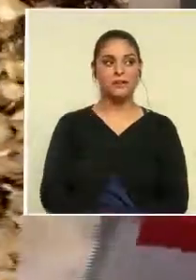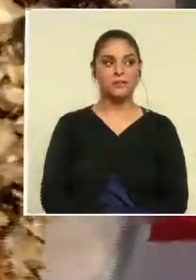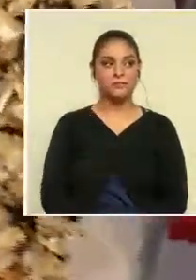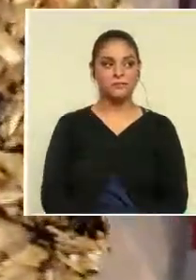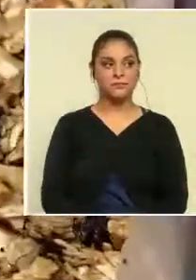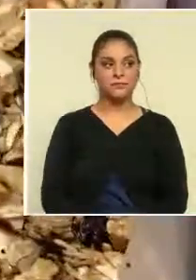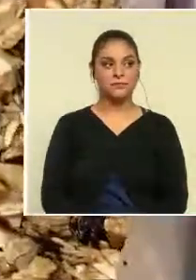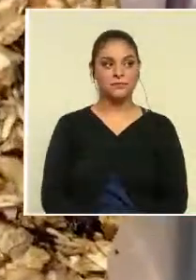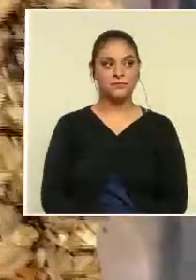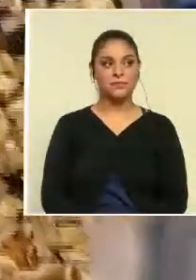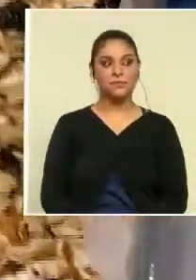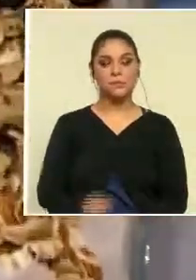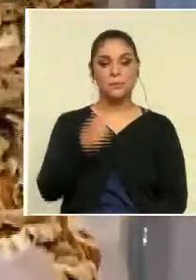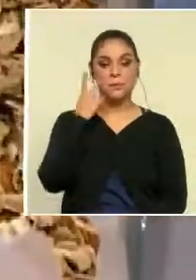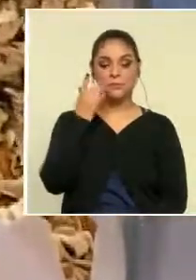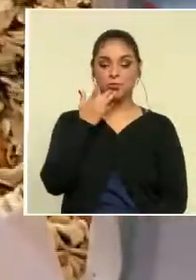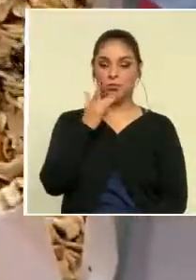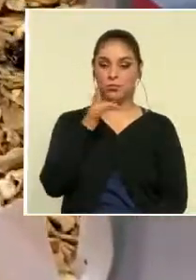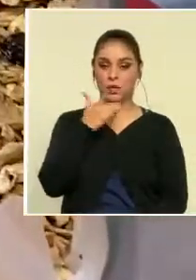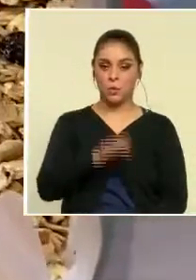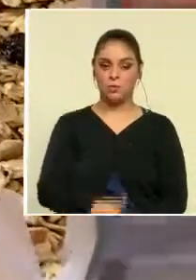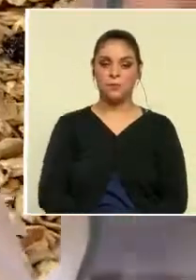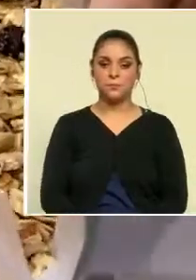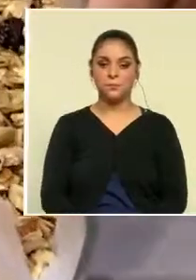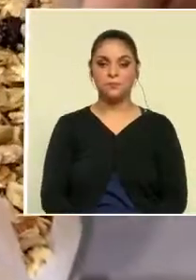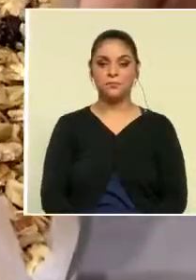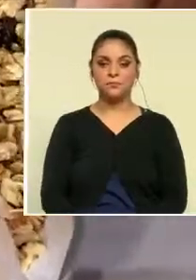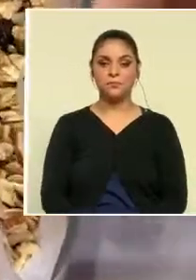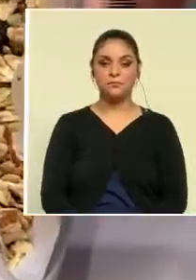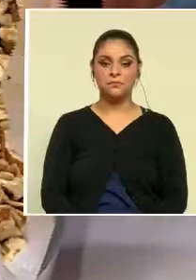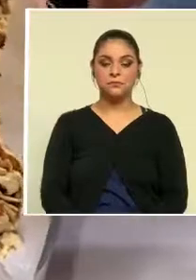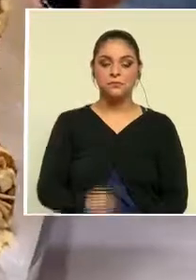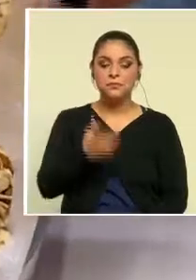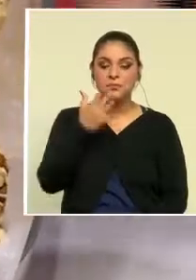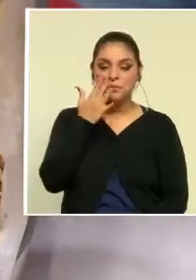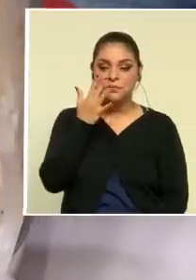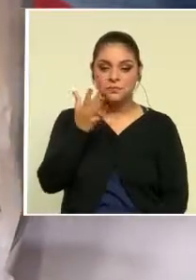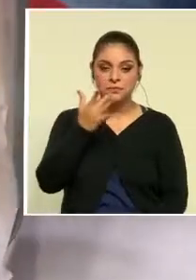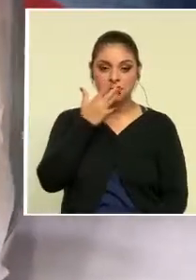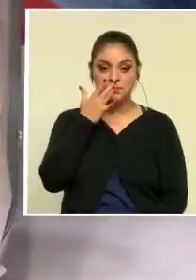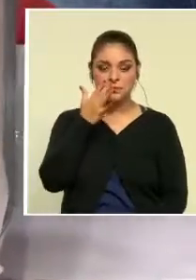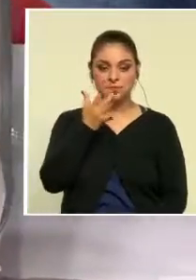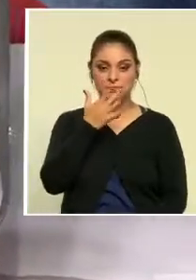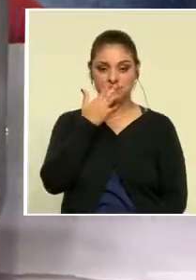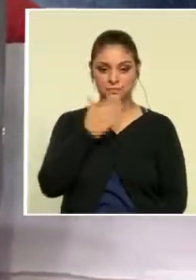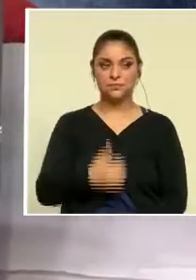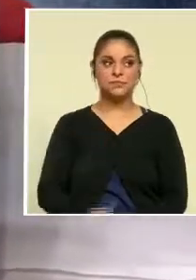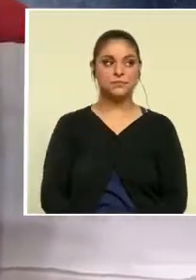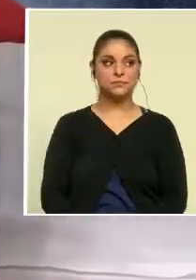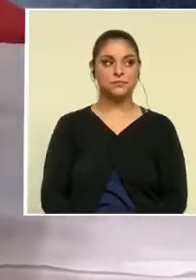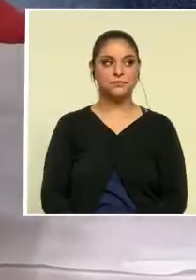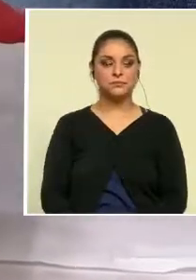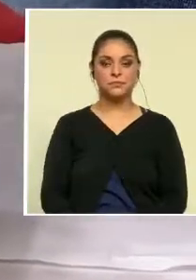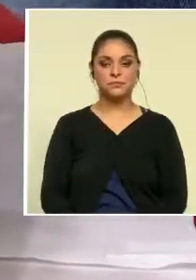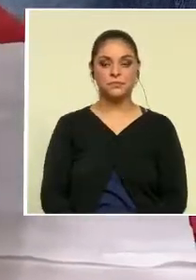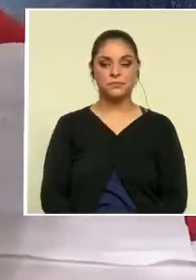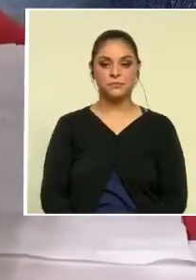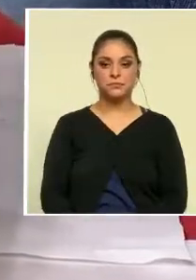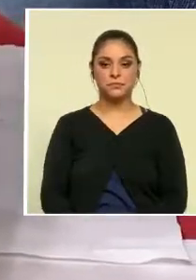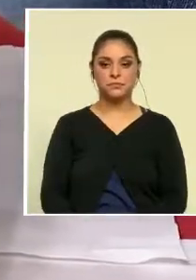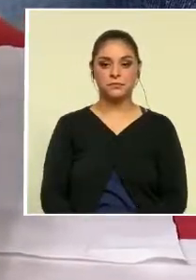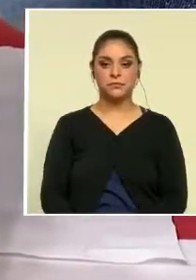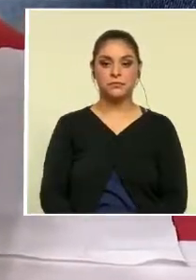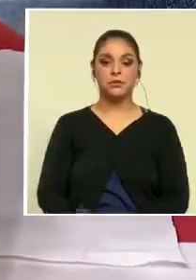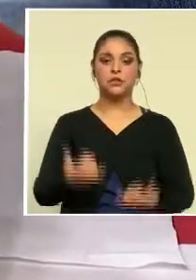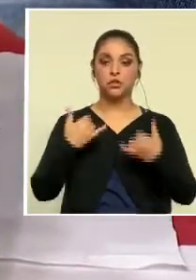muestro por ahí muy huele todavía la negra todavía